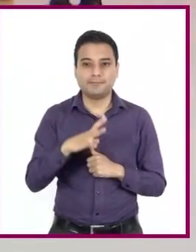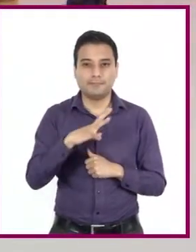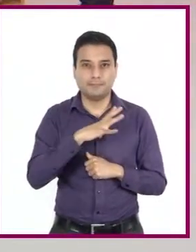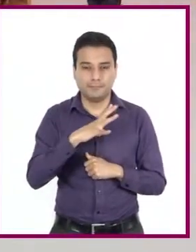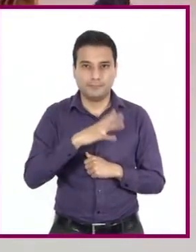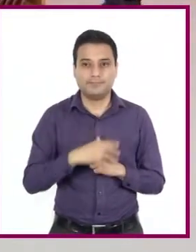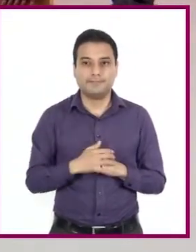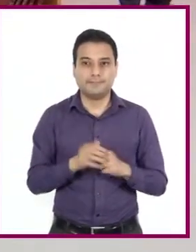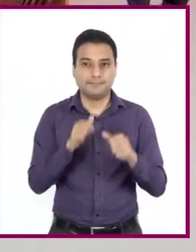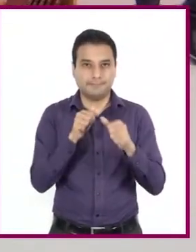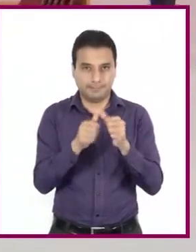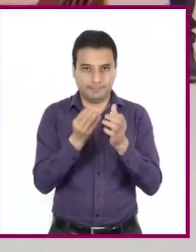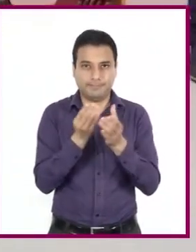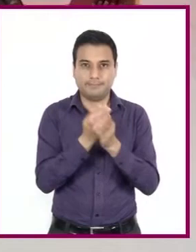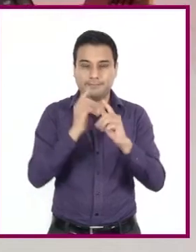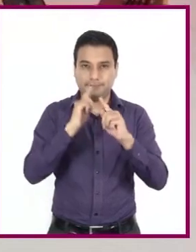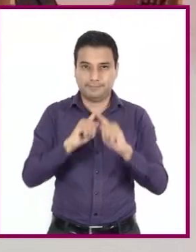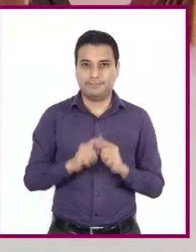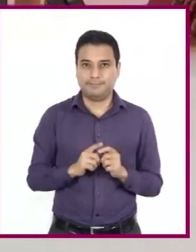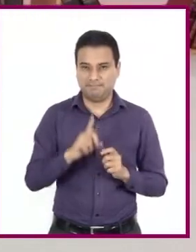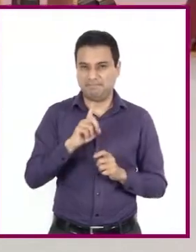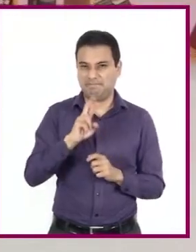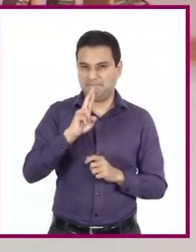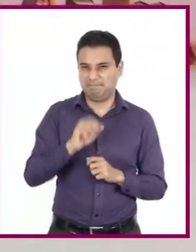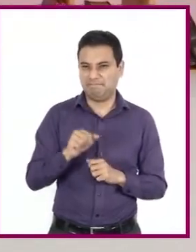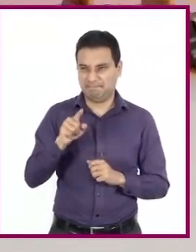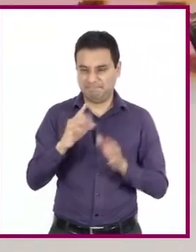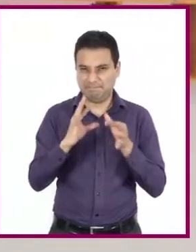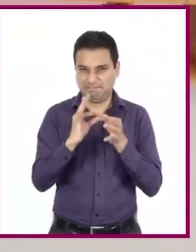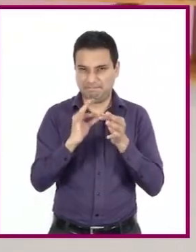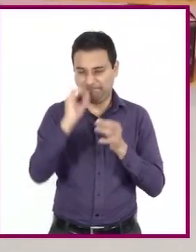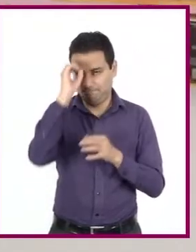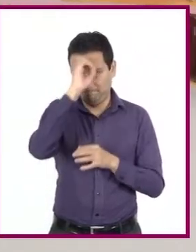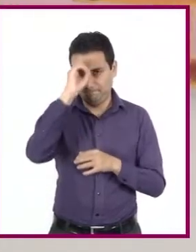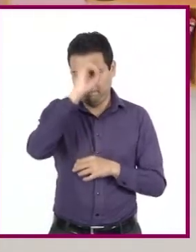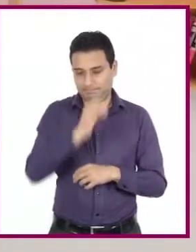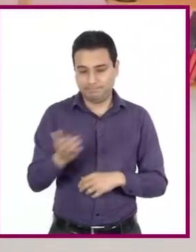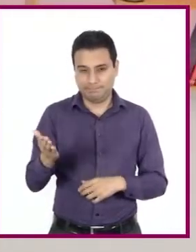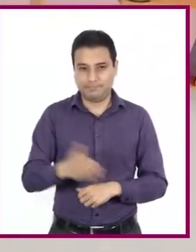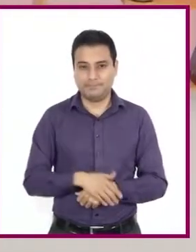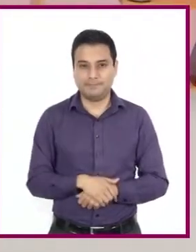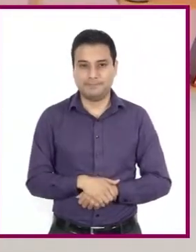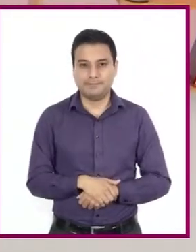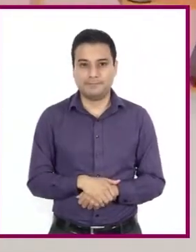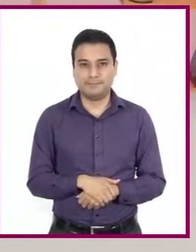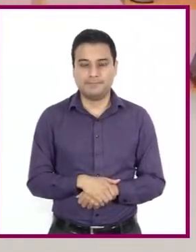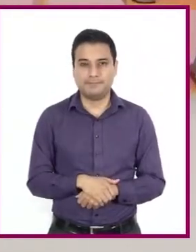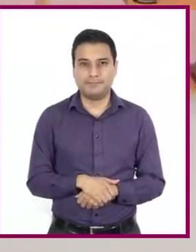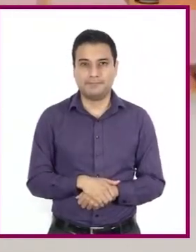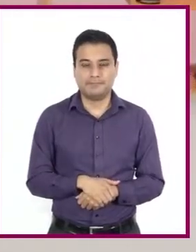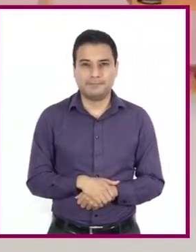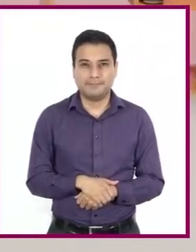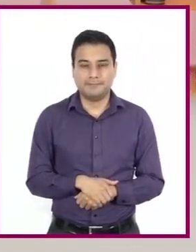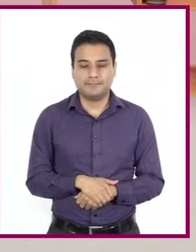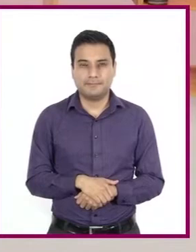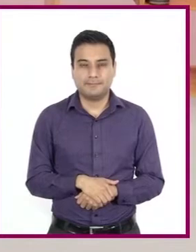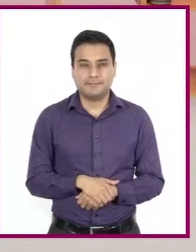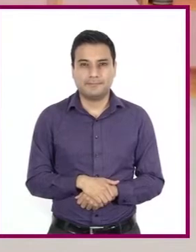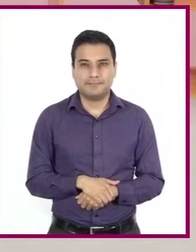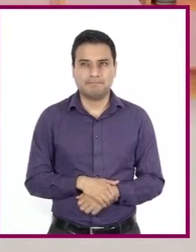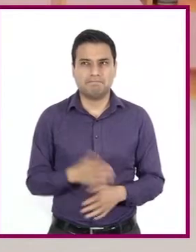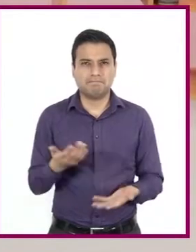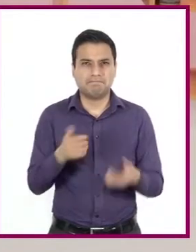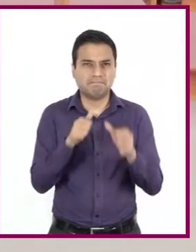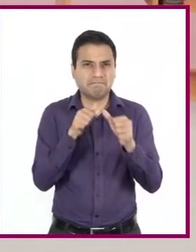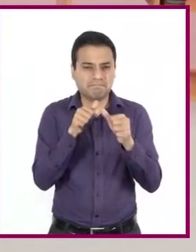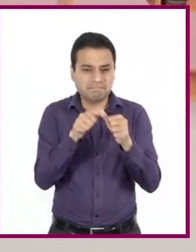de letra. Veamos qué nos comparte la doctora Garone acerca de la siguiente pregunta. ¿en dónde se pueden encontrar distintos